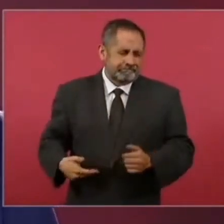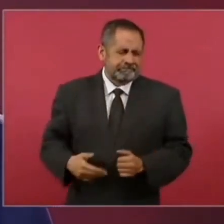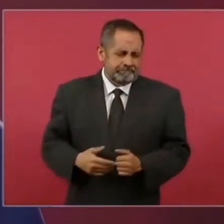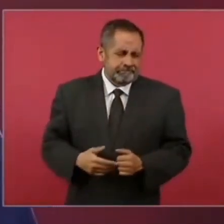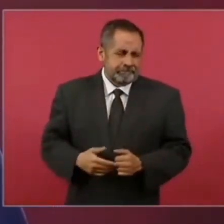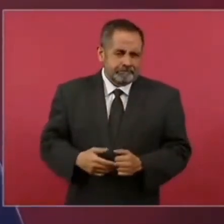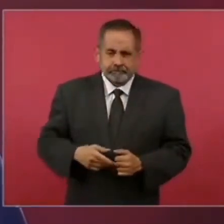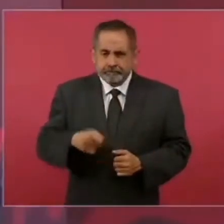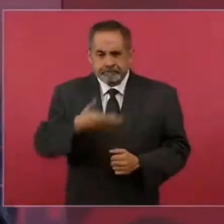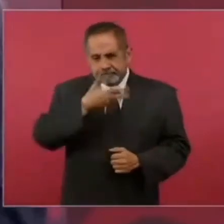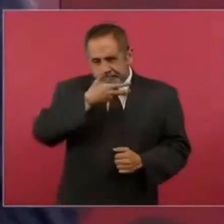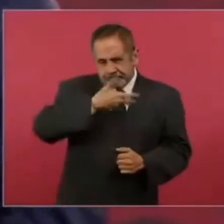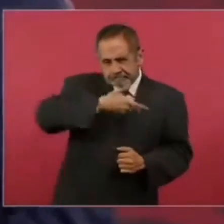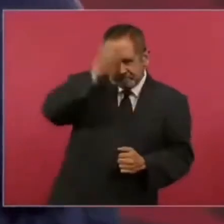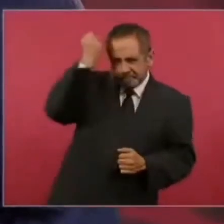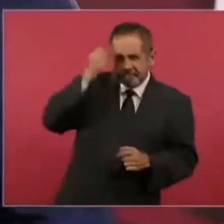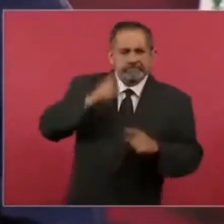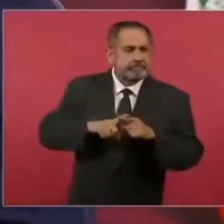el tapado,